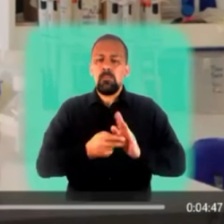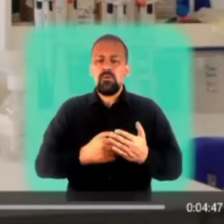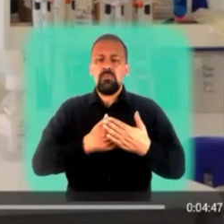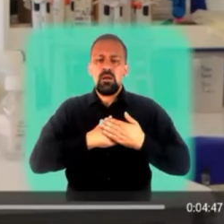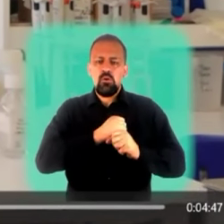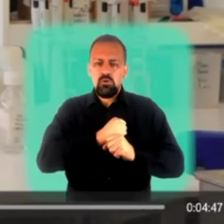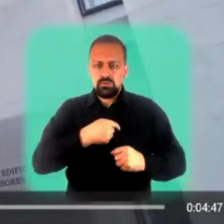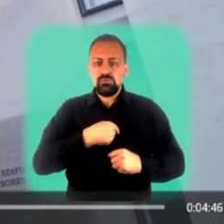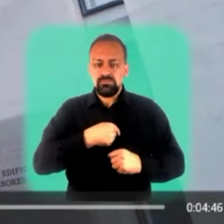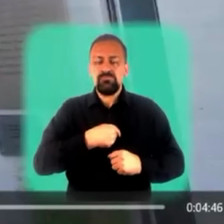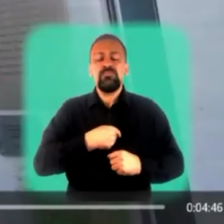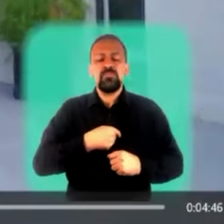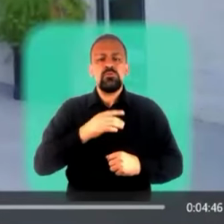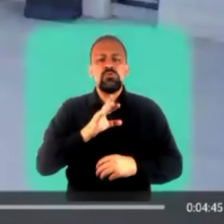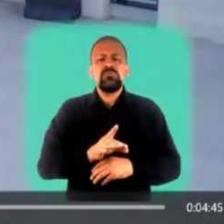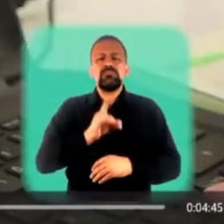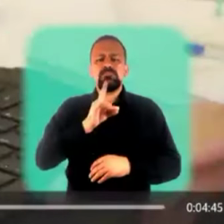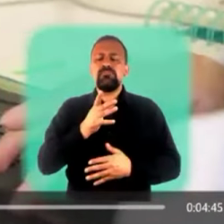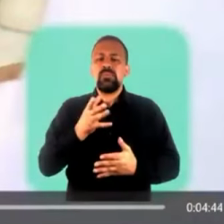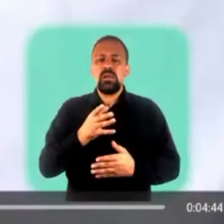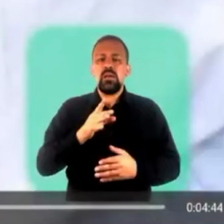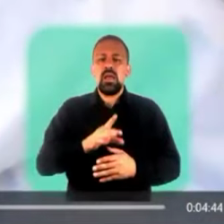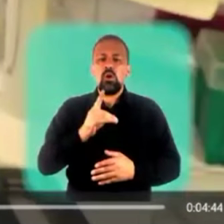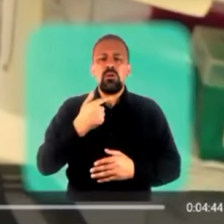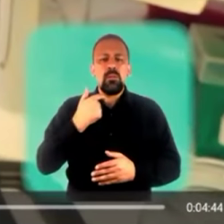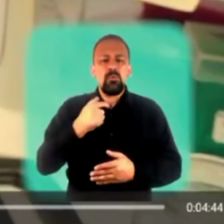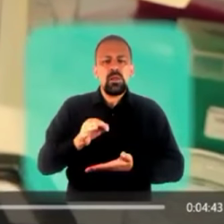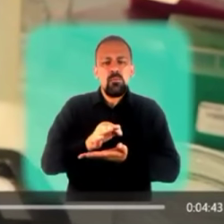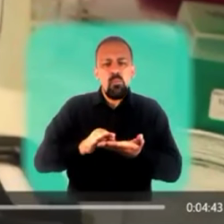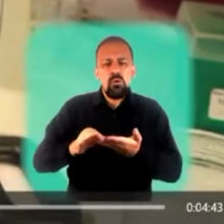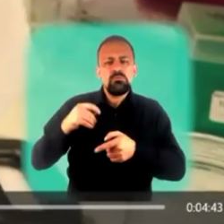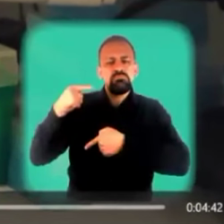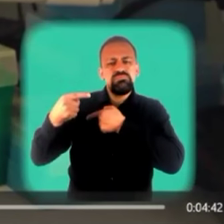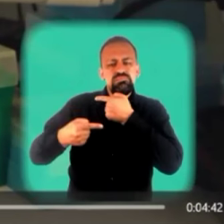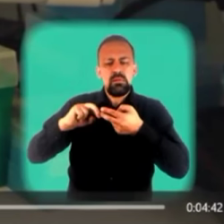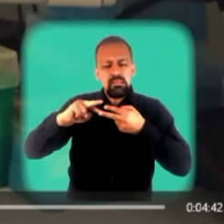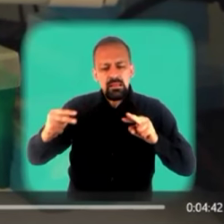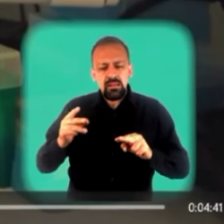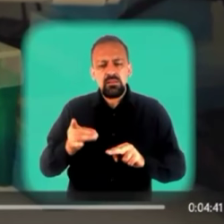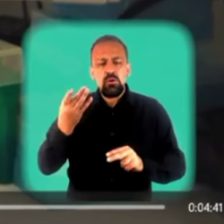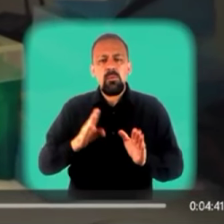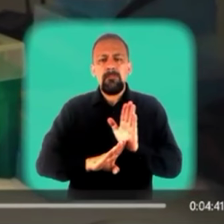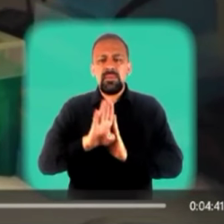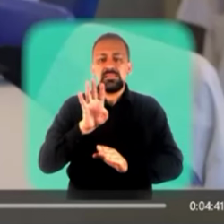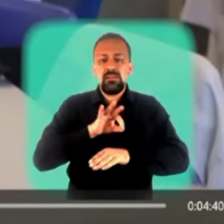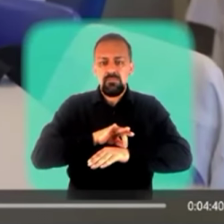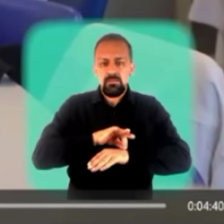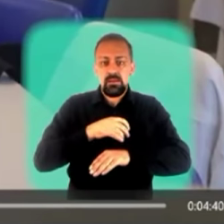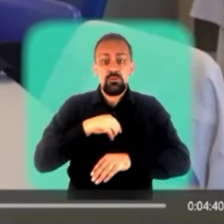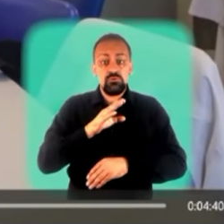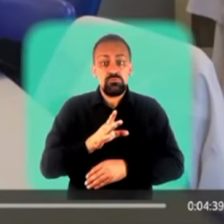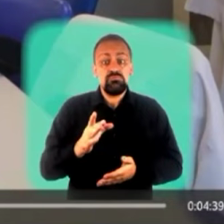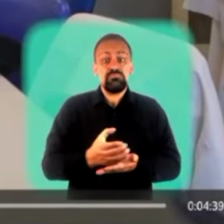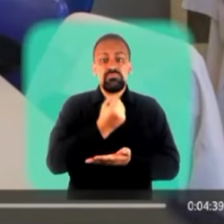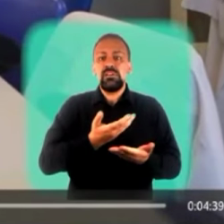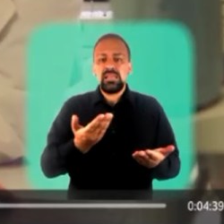principal causa de muerte. Nuestra misión ha sido descubrir las bases moleculares que explican la génesis y su desarrollo. Dentro de